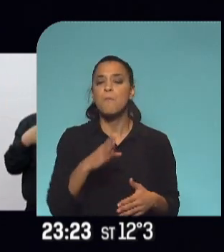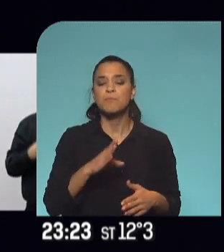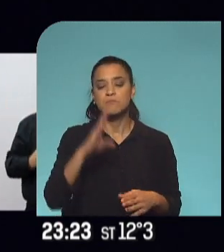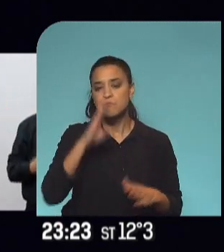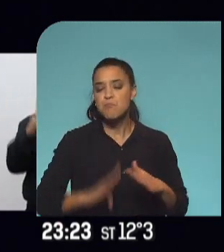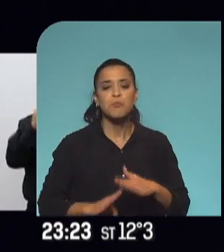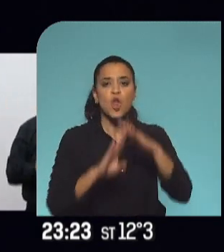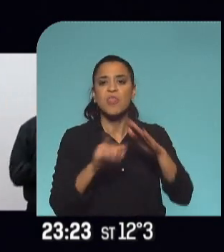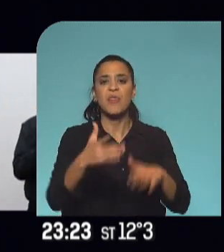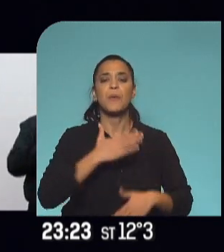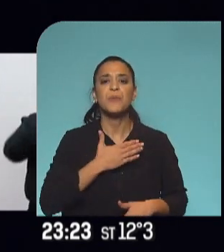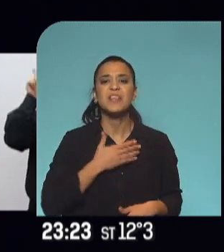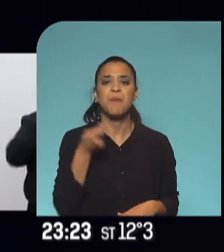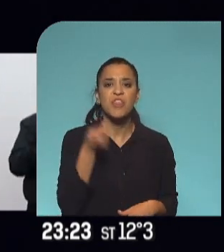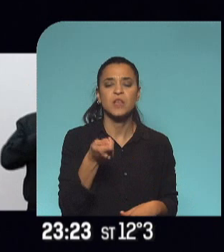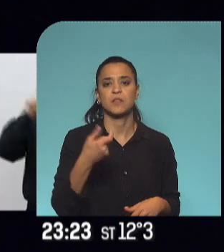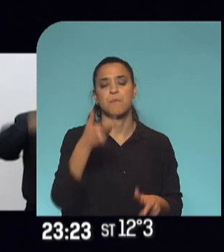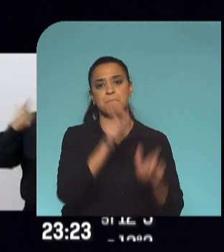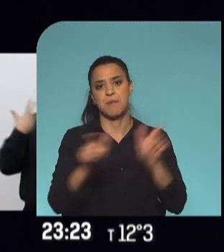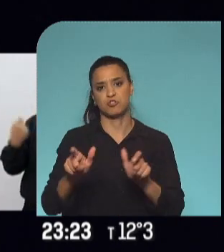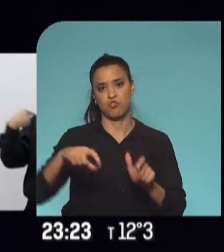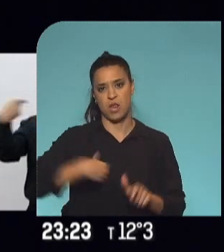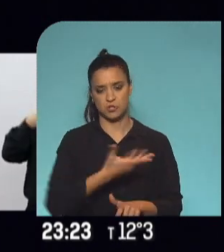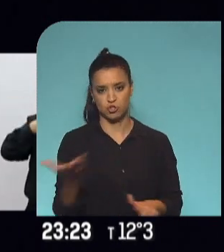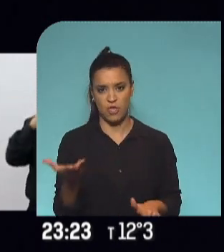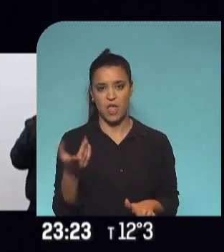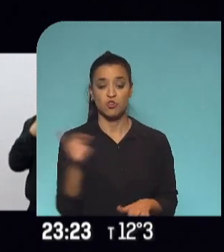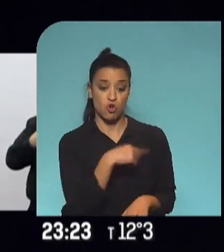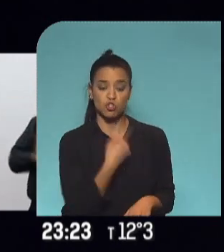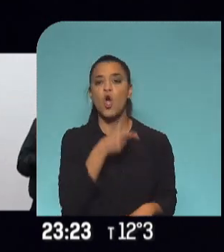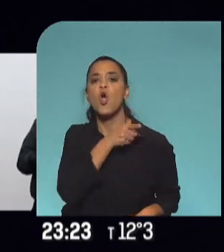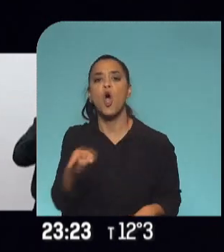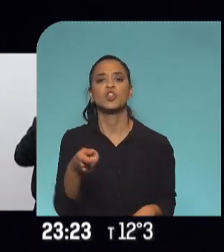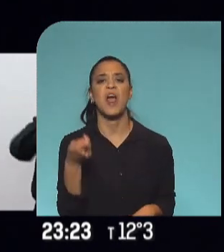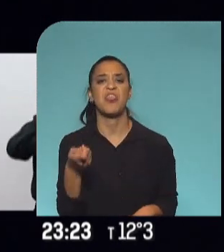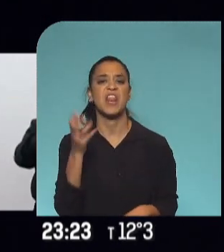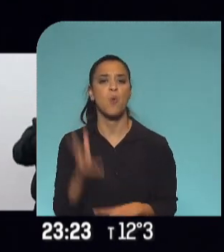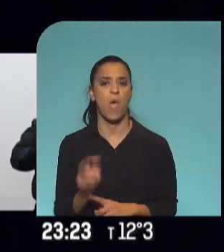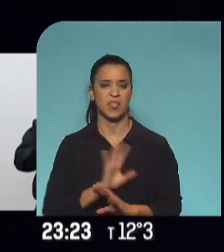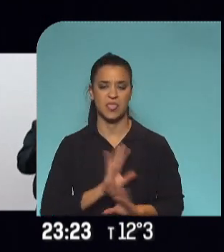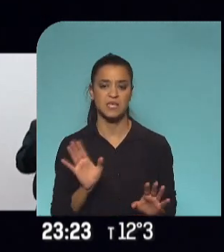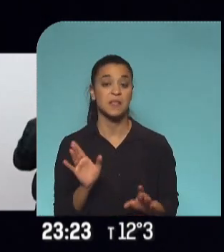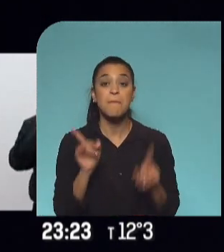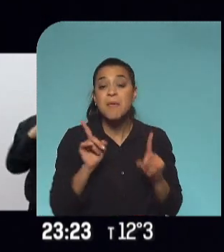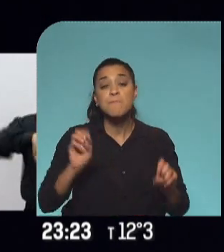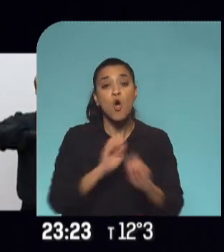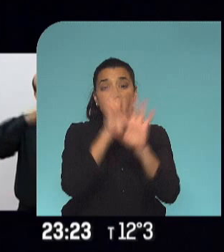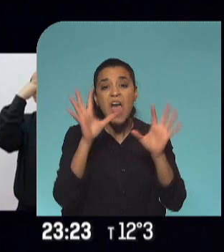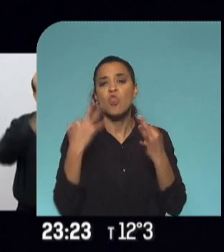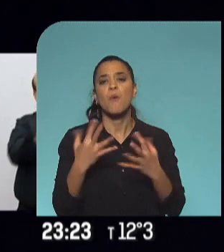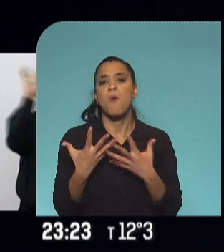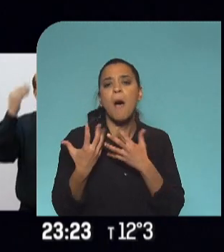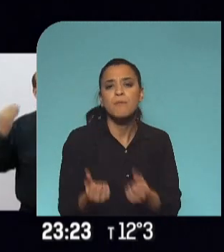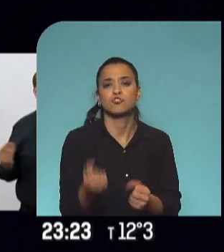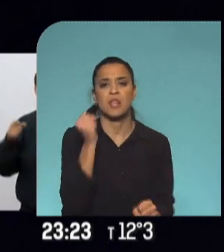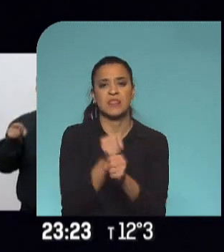prioridad son las víctimas de delito y los ciudadanos, y estamos contra los delincuentes. Lo mismo que tenemos claro que tenemos que apoyar en